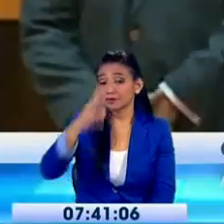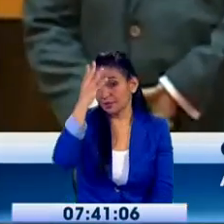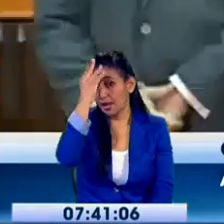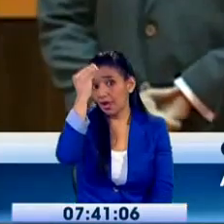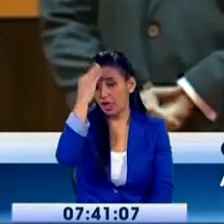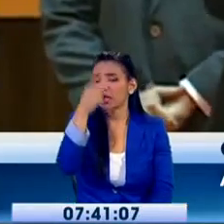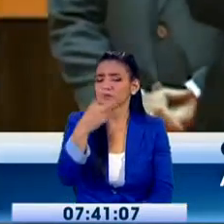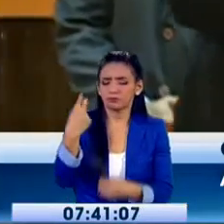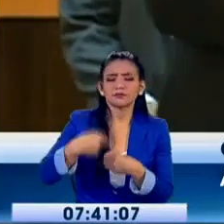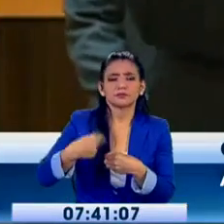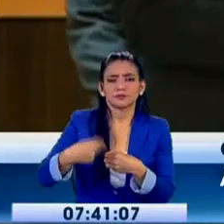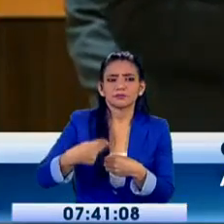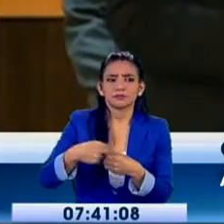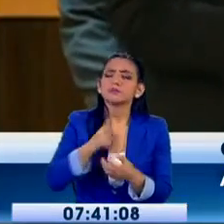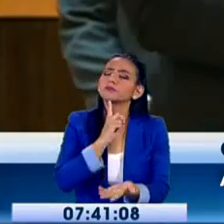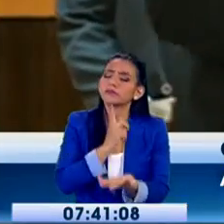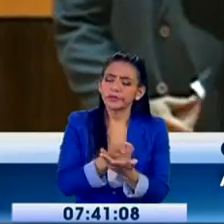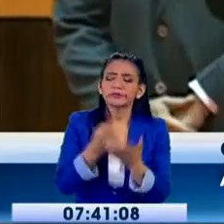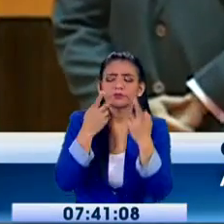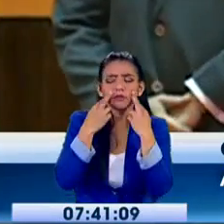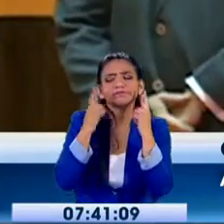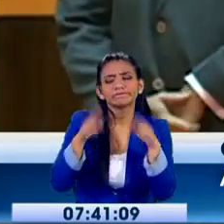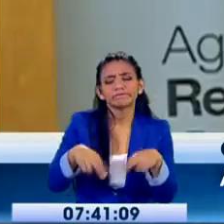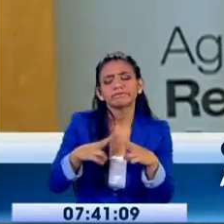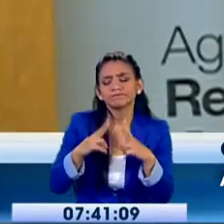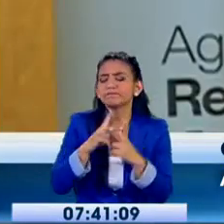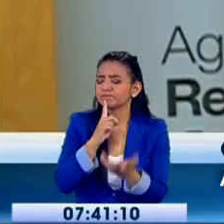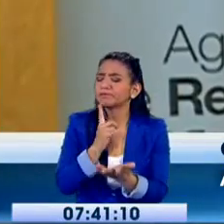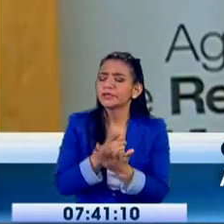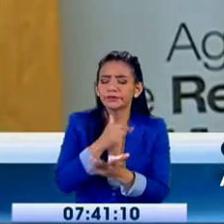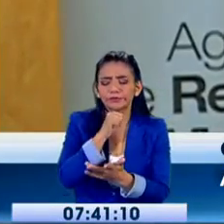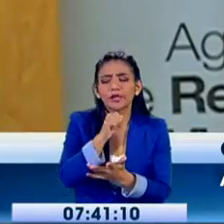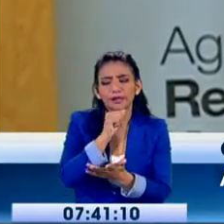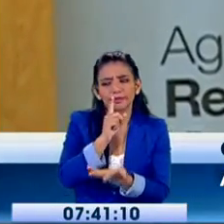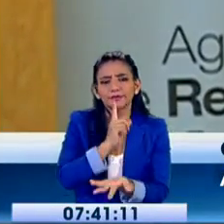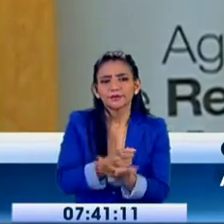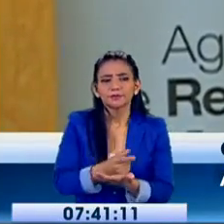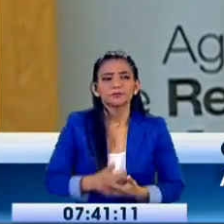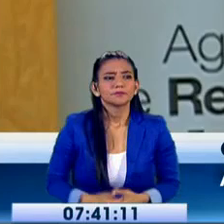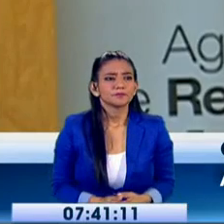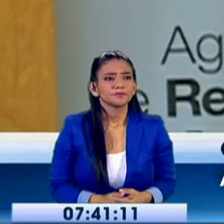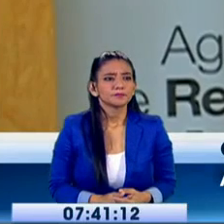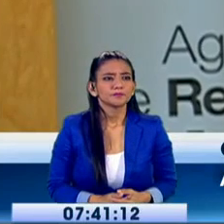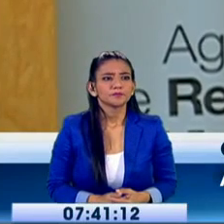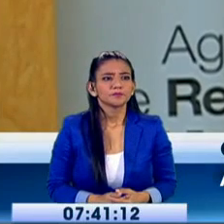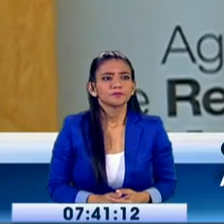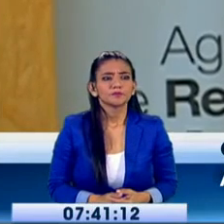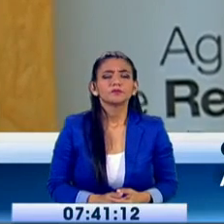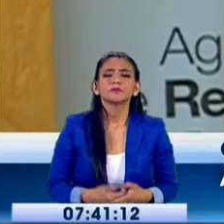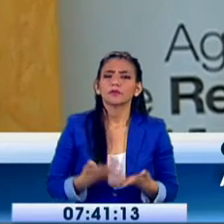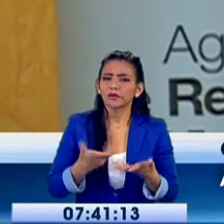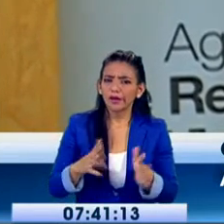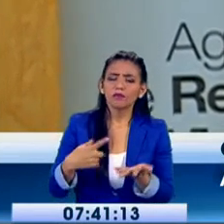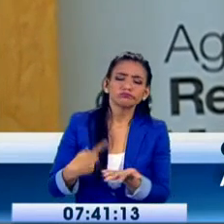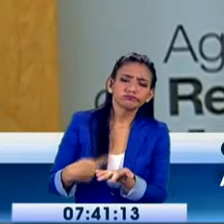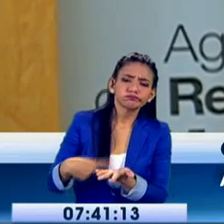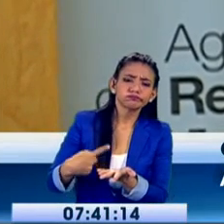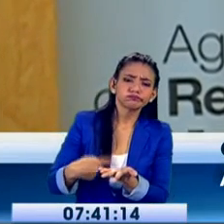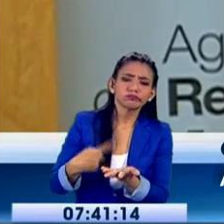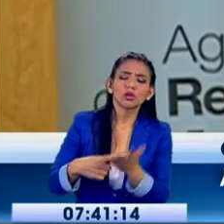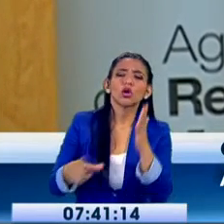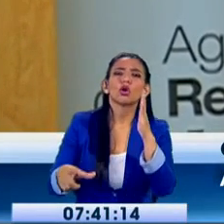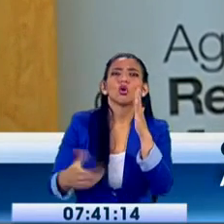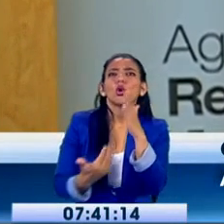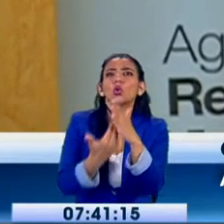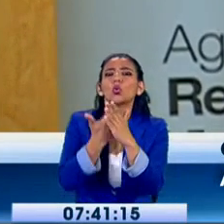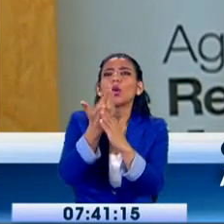evento, reconoció que falta por hacer en el sector. Ustedes saben que se está discutiendo un nuevo marco